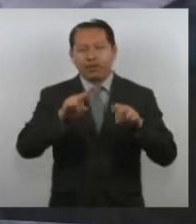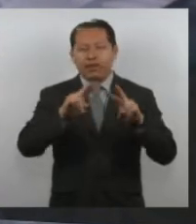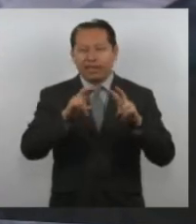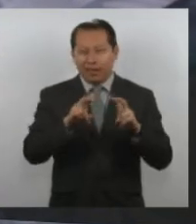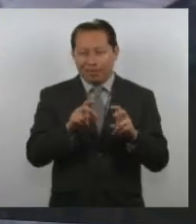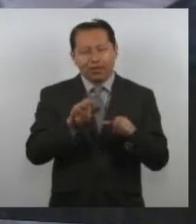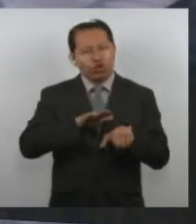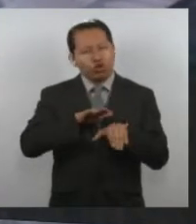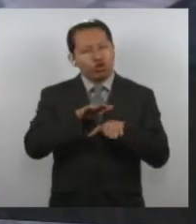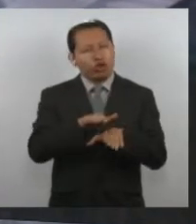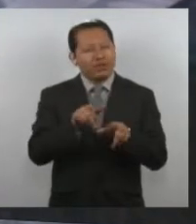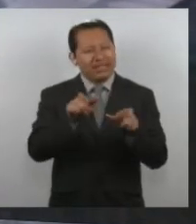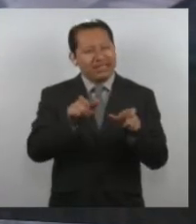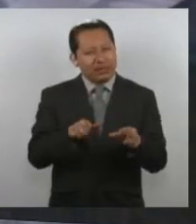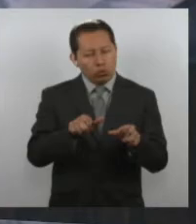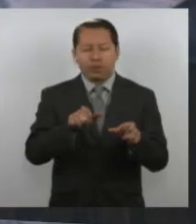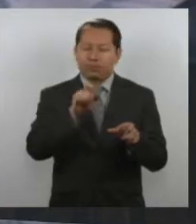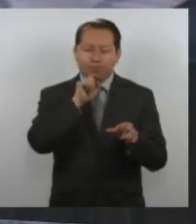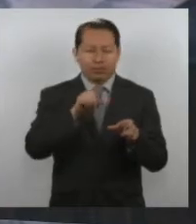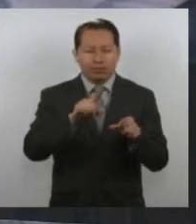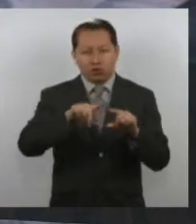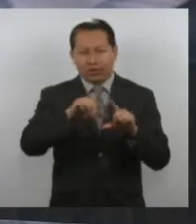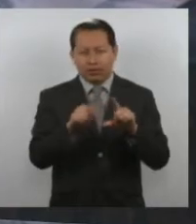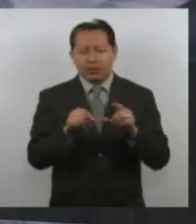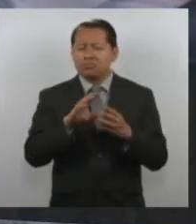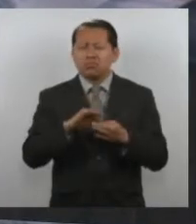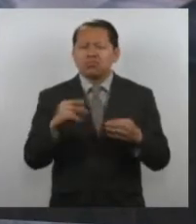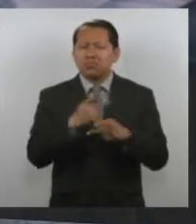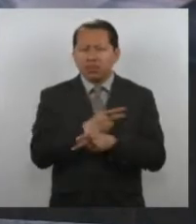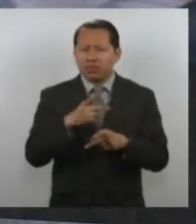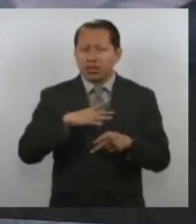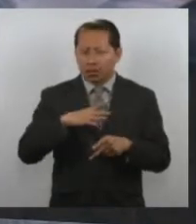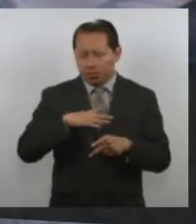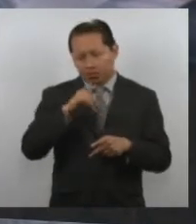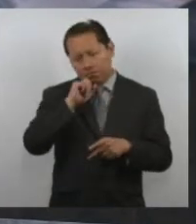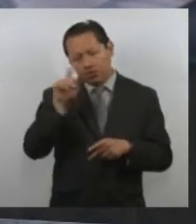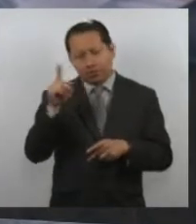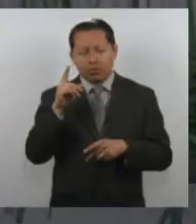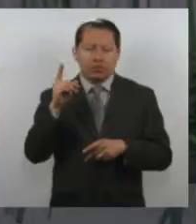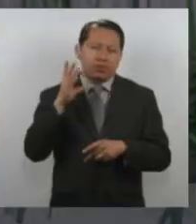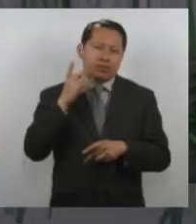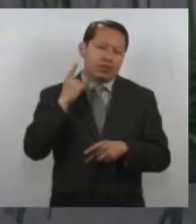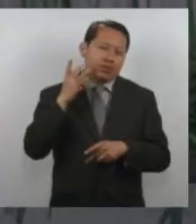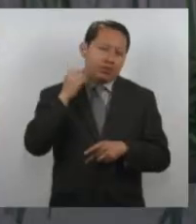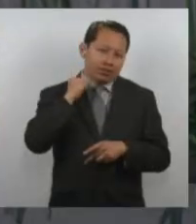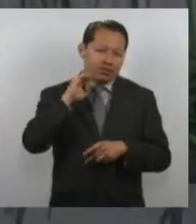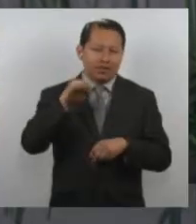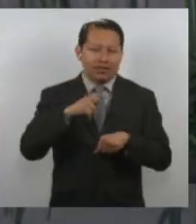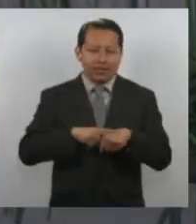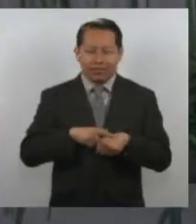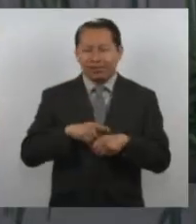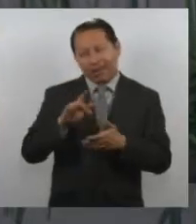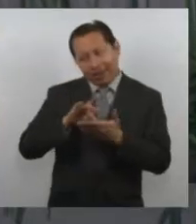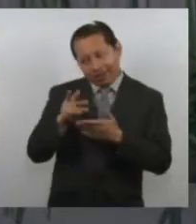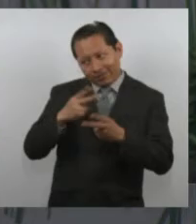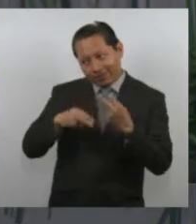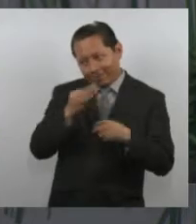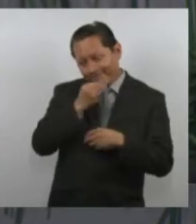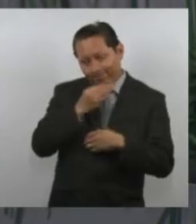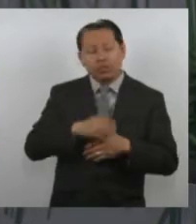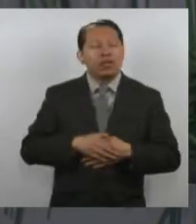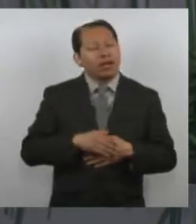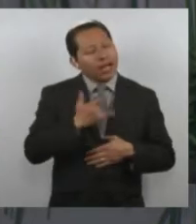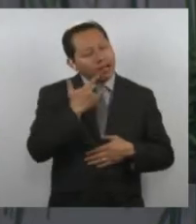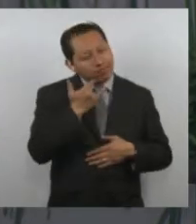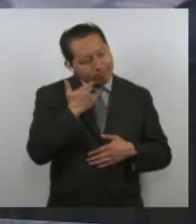entender un poco más el debate que se está suscitando en el Congreso Federal. María, como siempre, muchas gracias por darnos unos minutos al canal del Congreso. Qué amable, gracias por invitarme, Laxman.